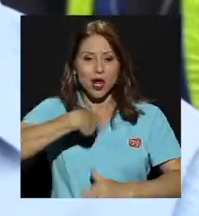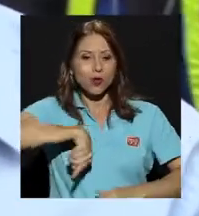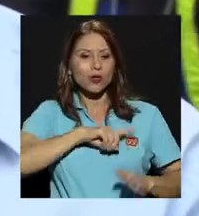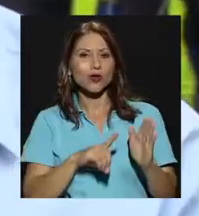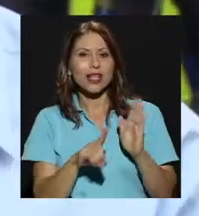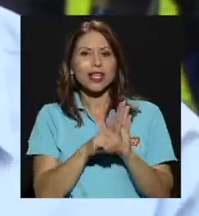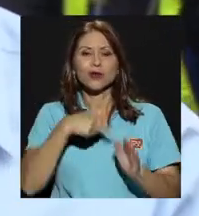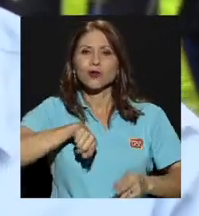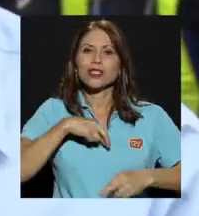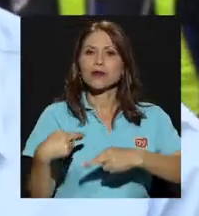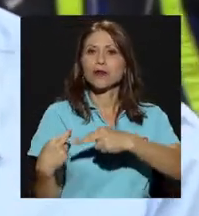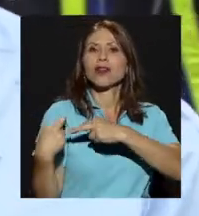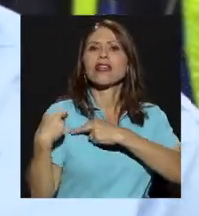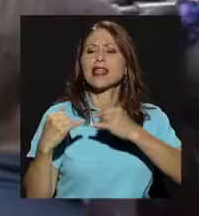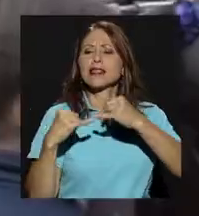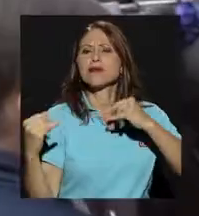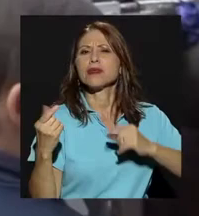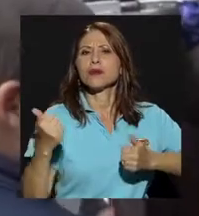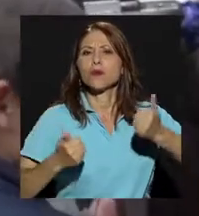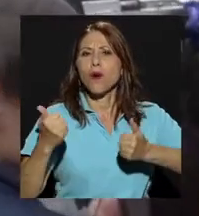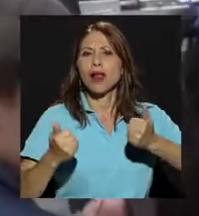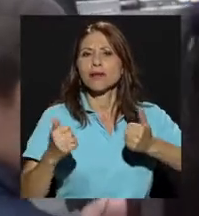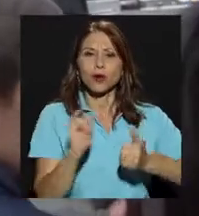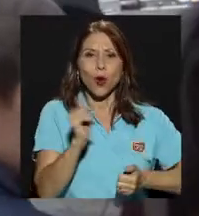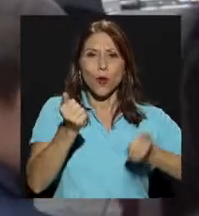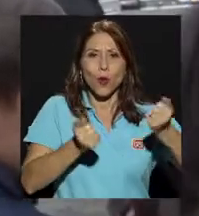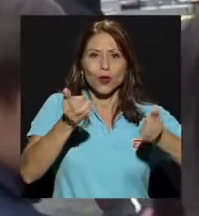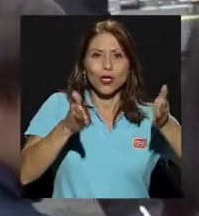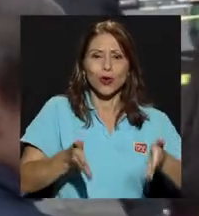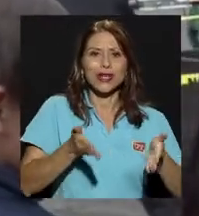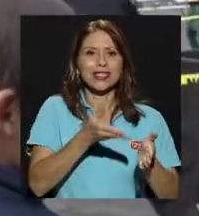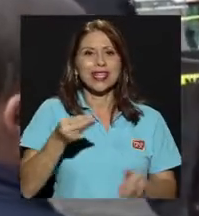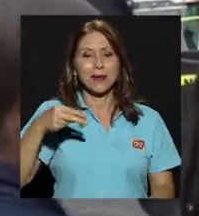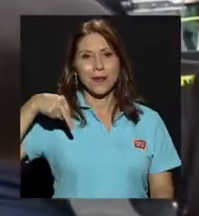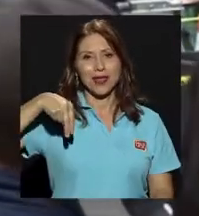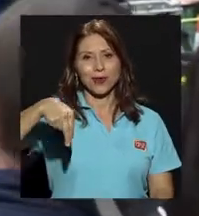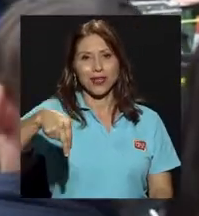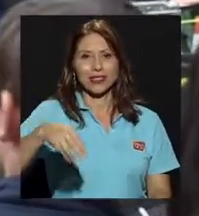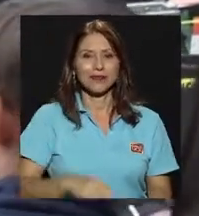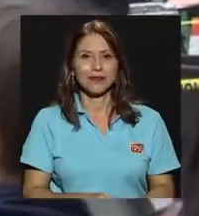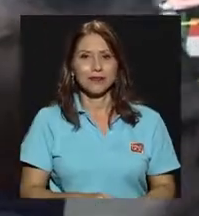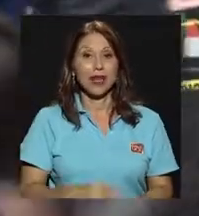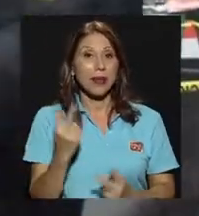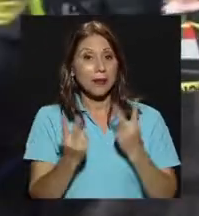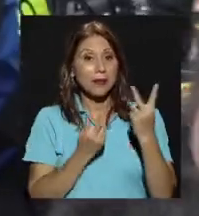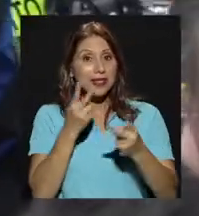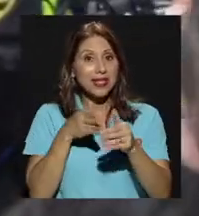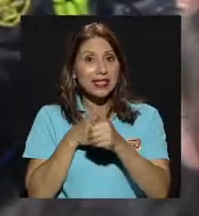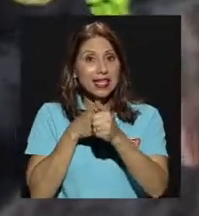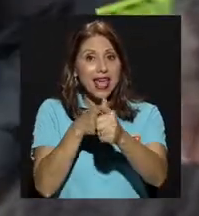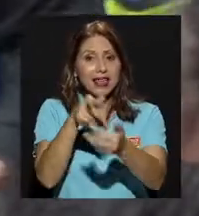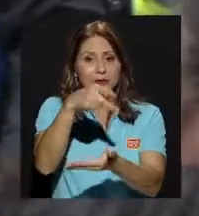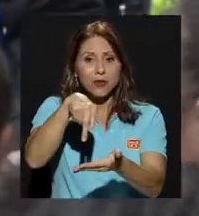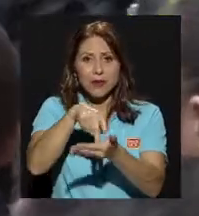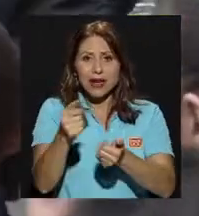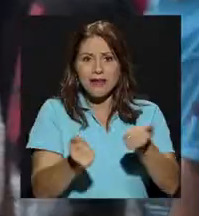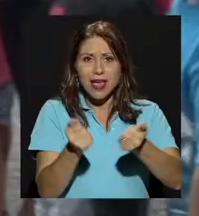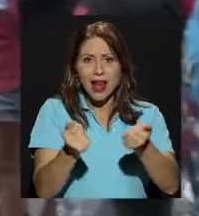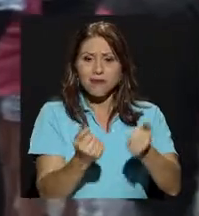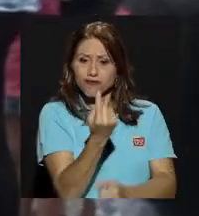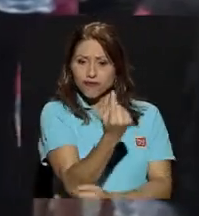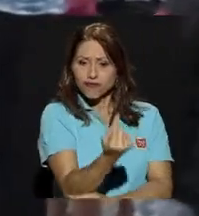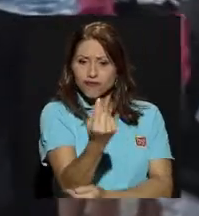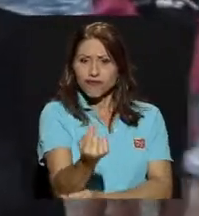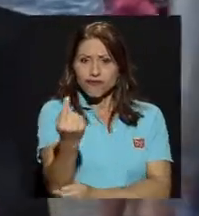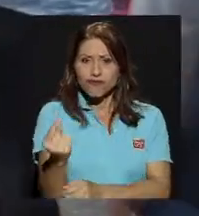nuestros derechos y responsabilidades como conductores y peatones. Durante las visitas guiadas por el parque vial,